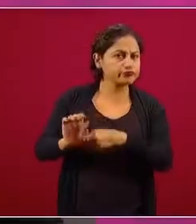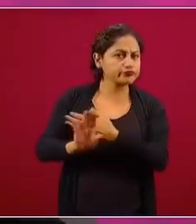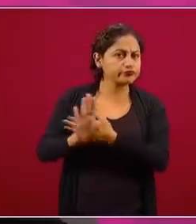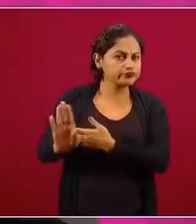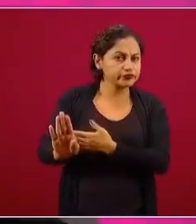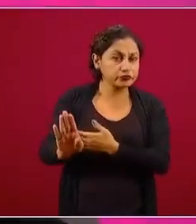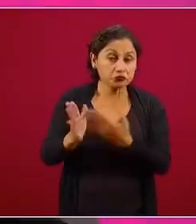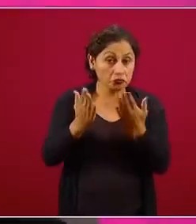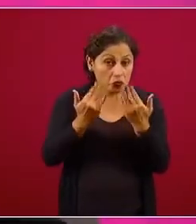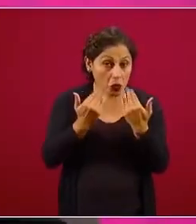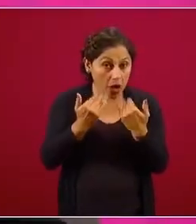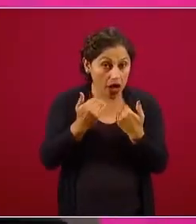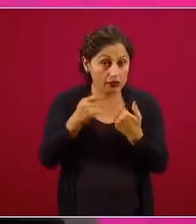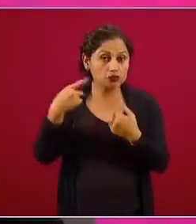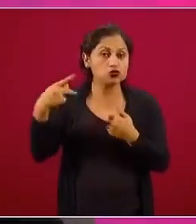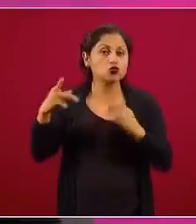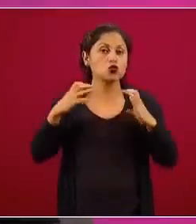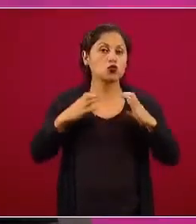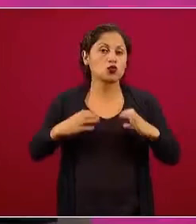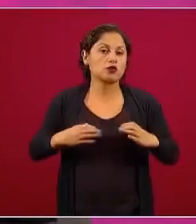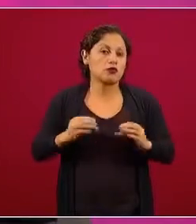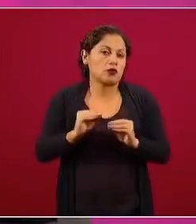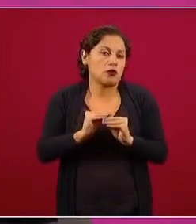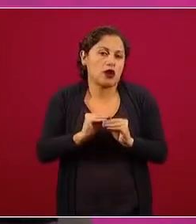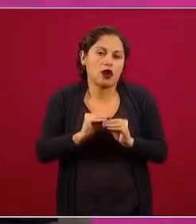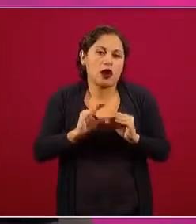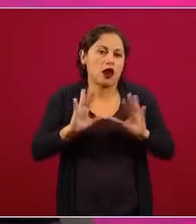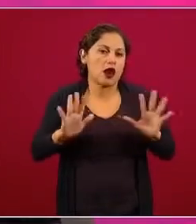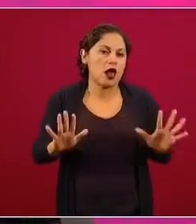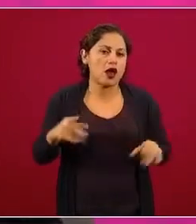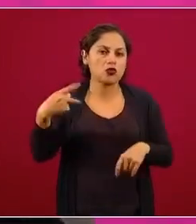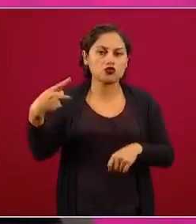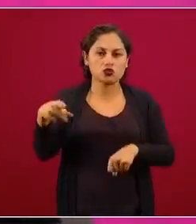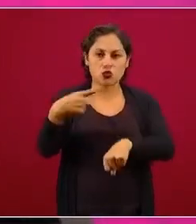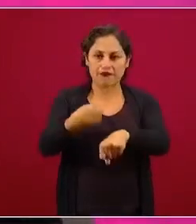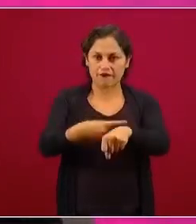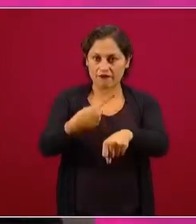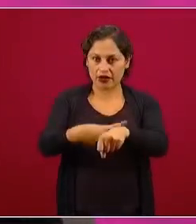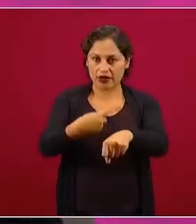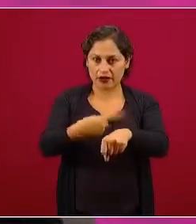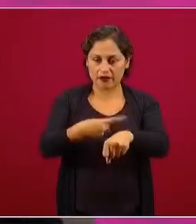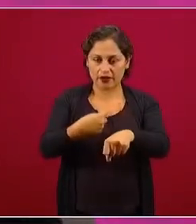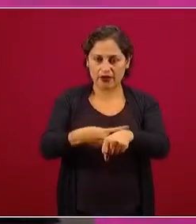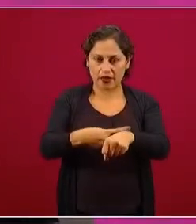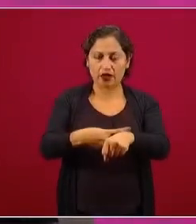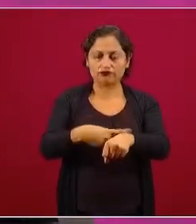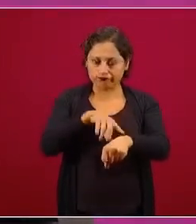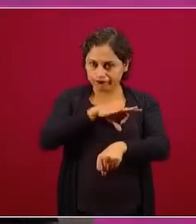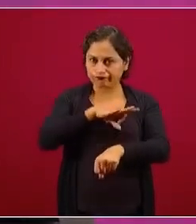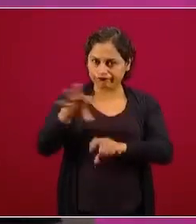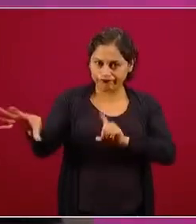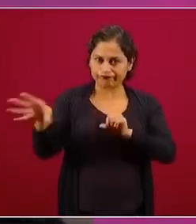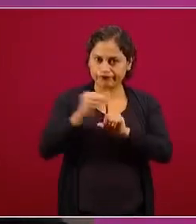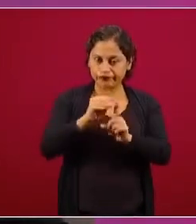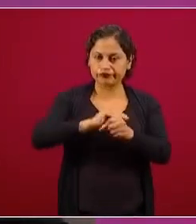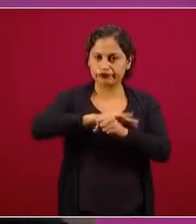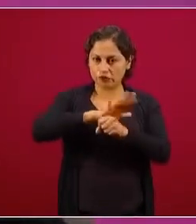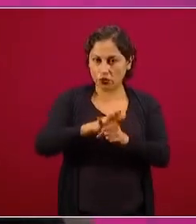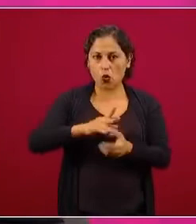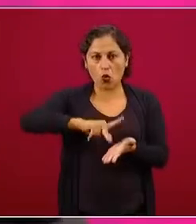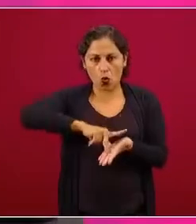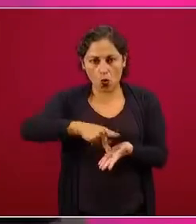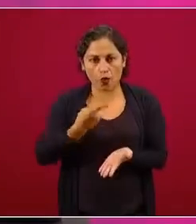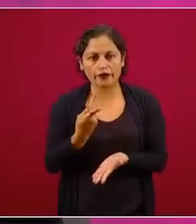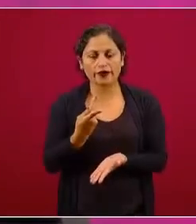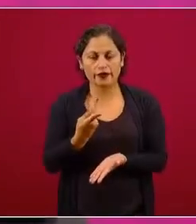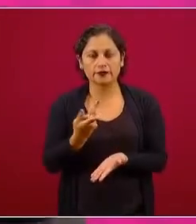puede esperar que una persona con estas características pudiera todavía, al contagiarse nuevamente, volver a enfermar,